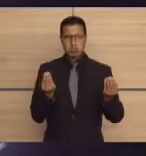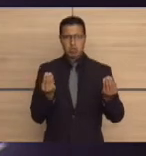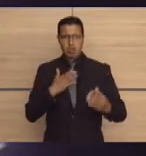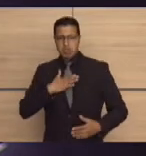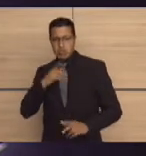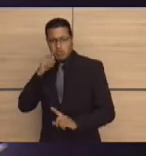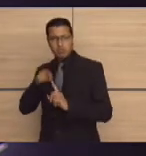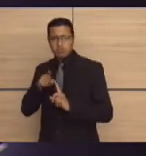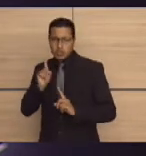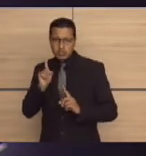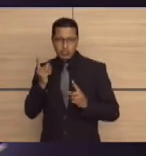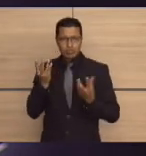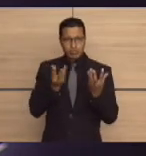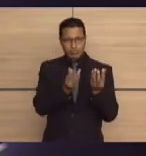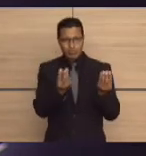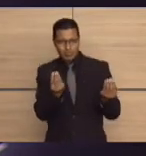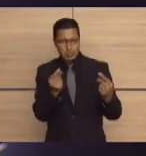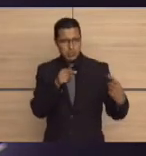debate